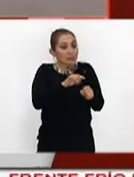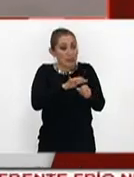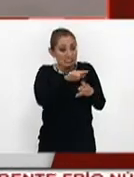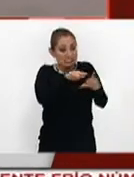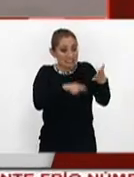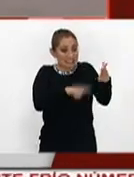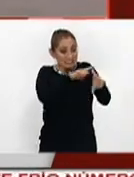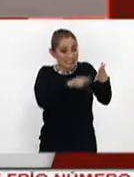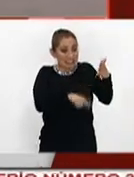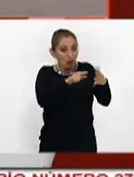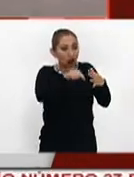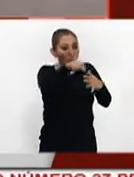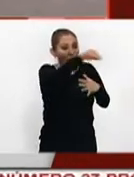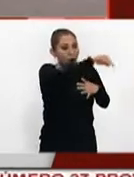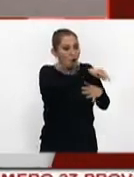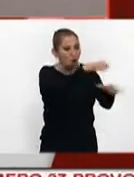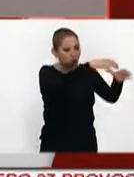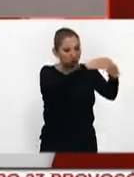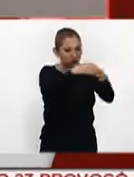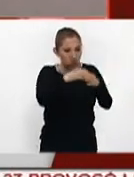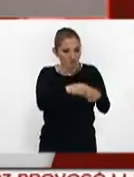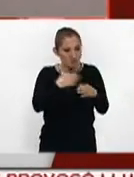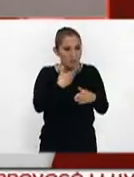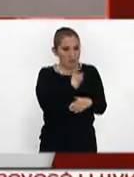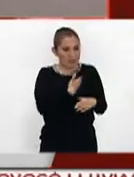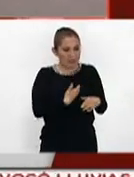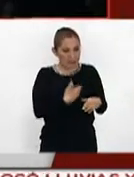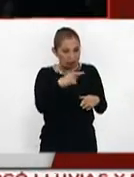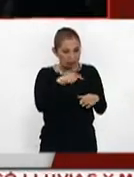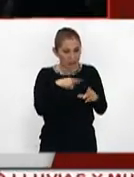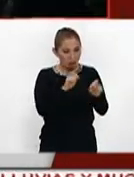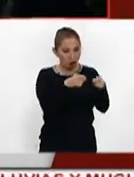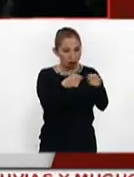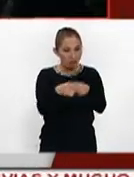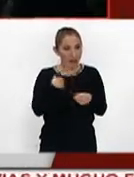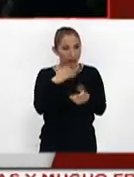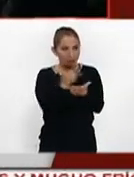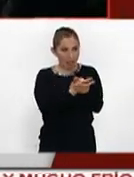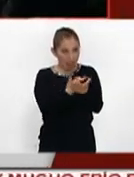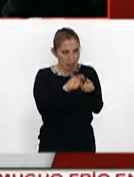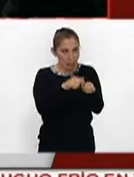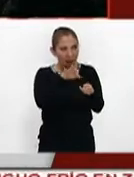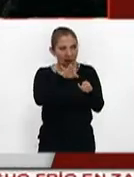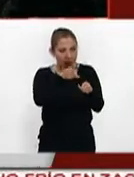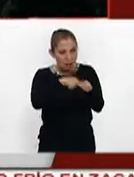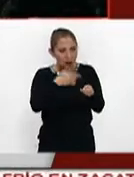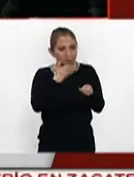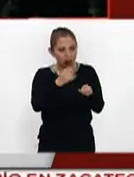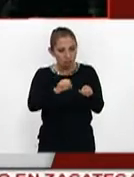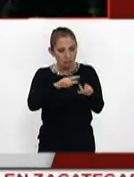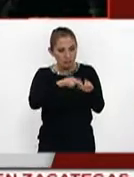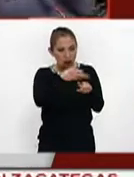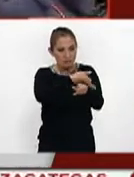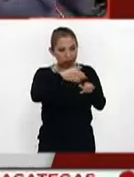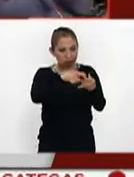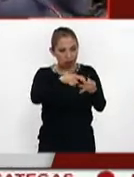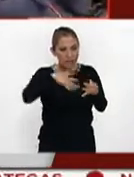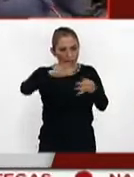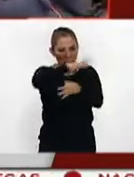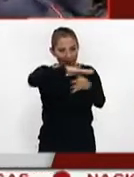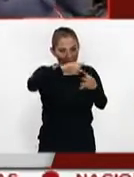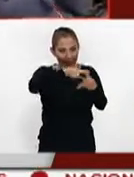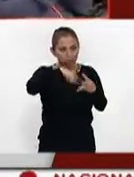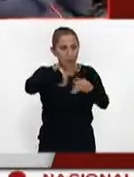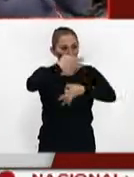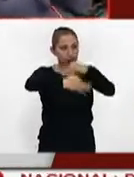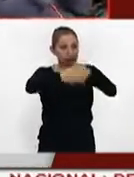5 de las principales carteras del Ejecutivo, las cuales son finanzas, trabajo y bienestar social, familia, medio ambiente